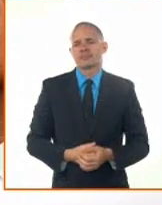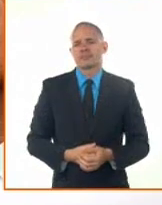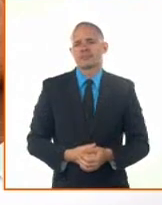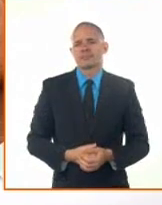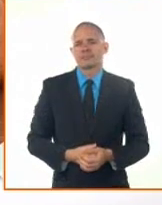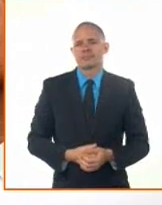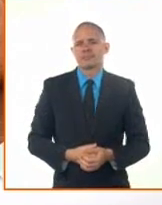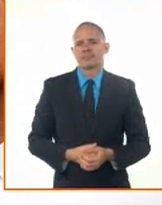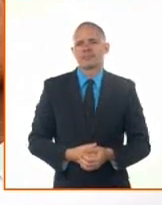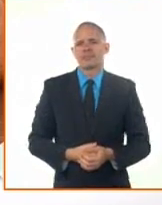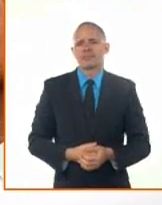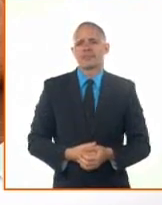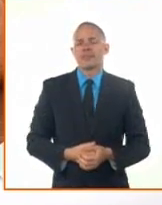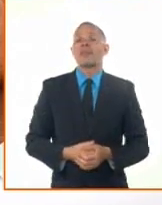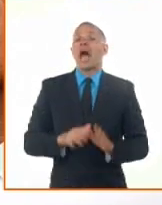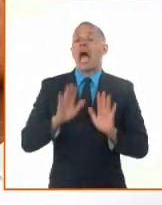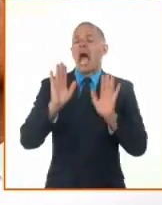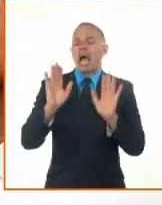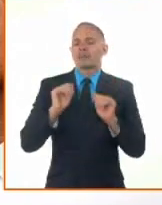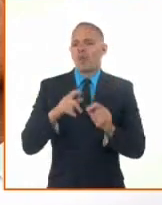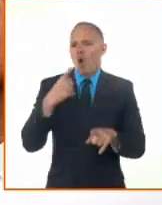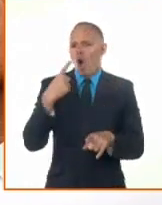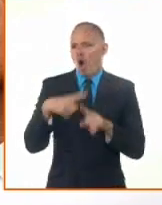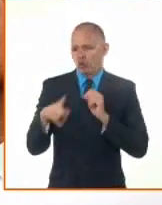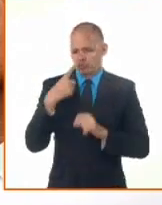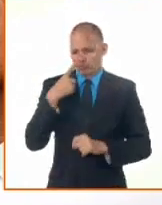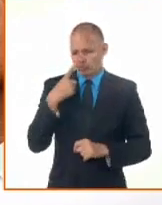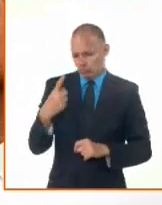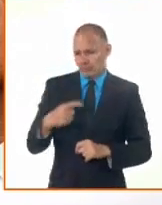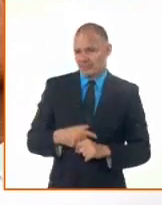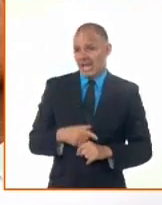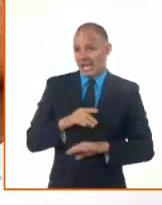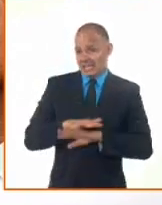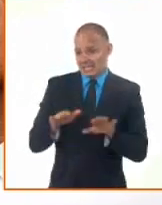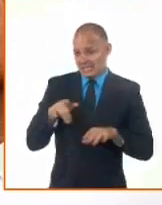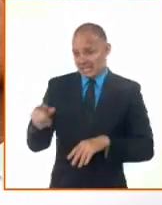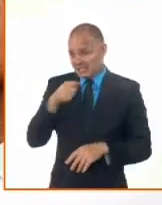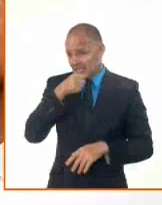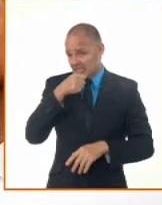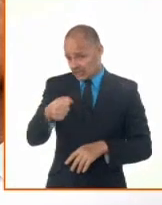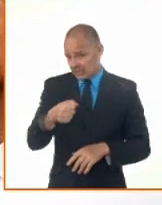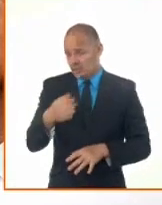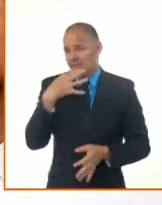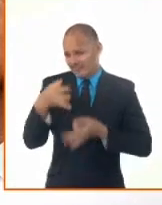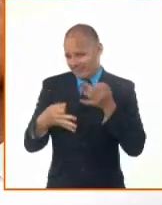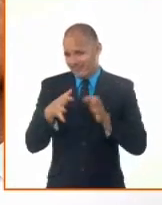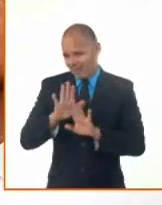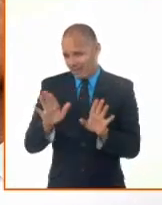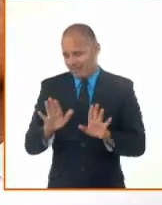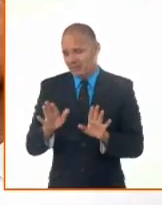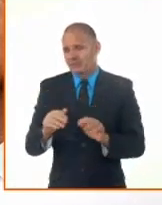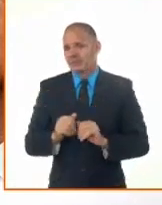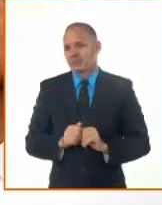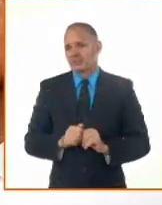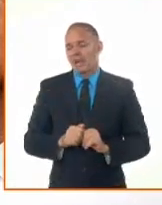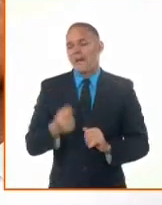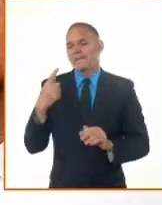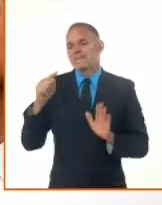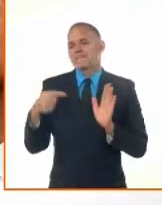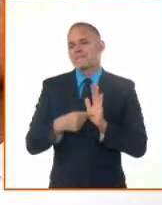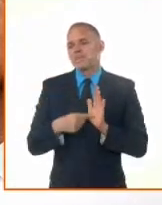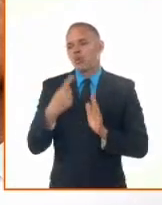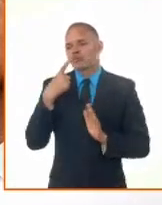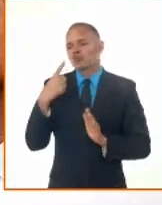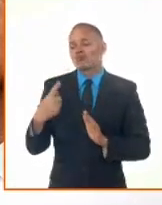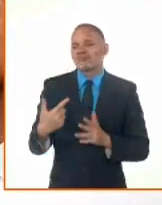también Aquí hay una cosita que se mezcló la acusaciones se basan en esto que les expliqué pero como una de las consecuencias